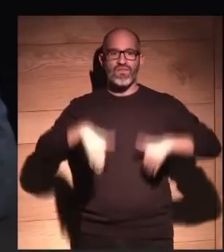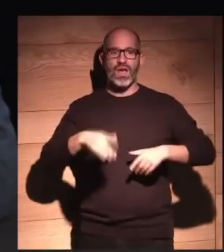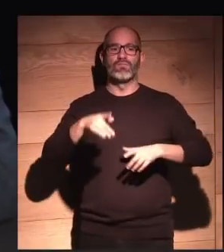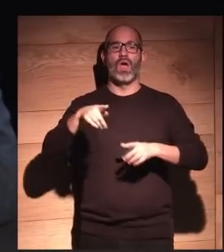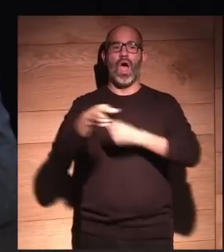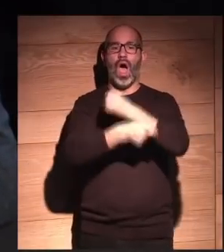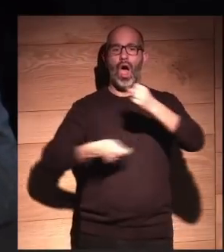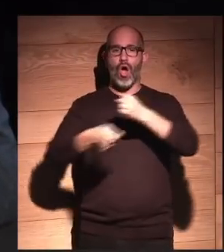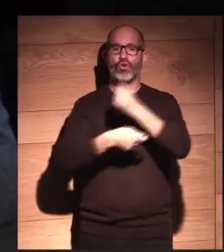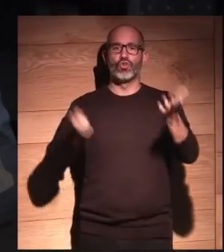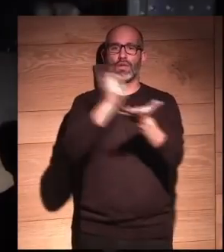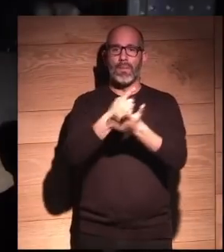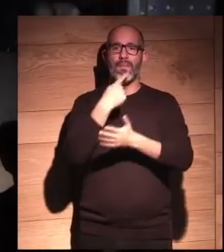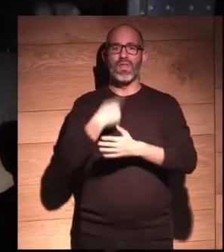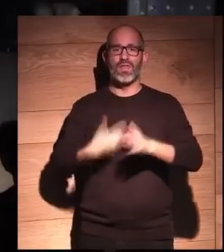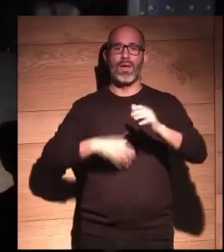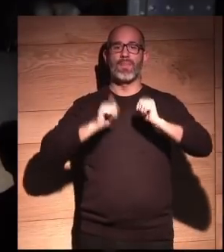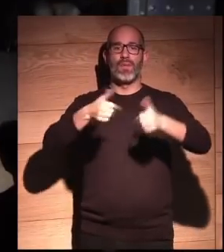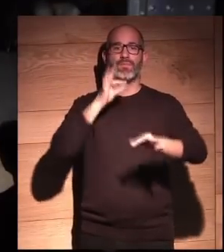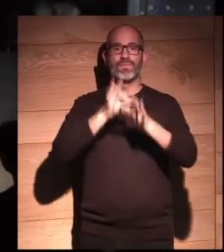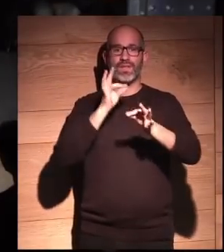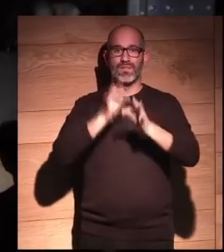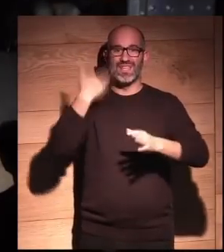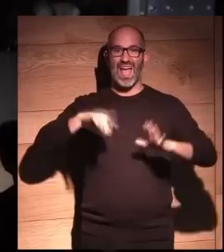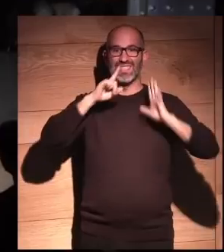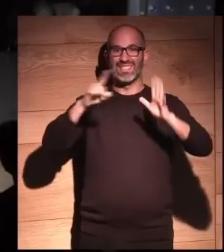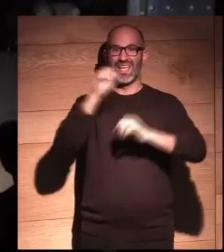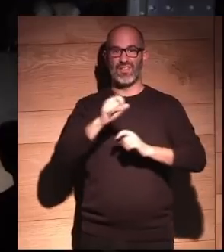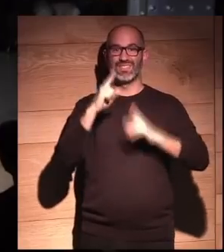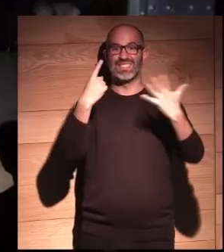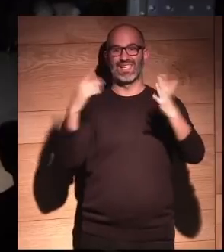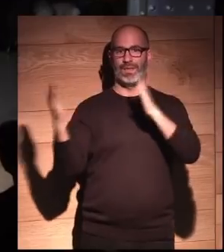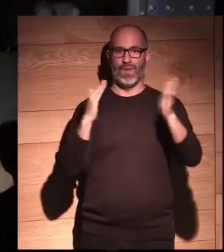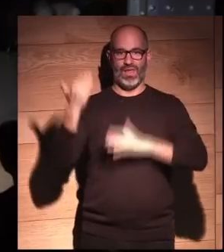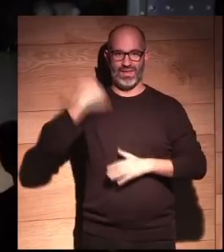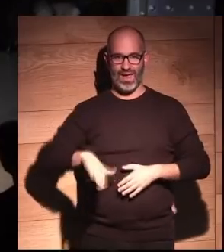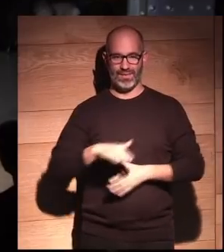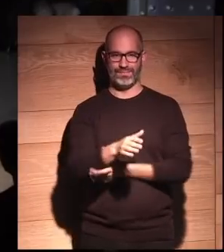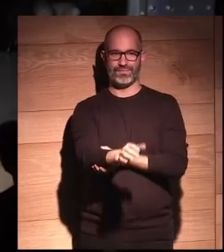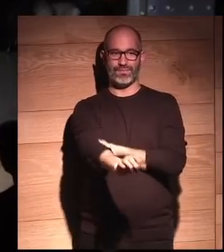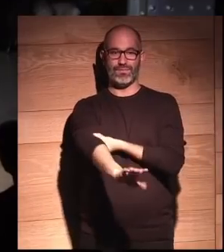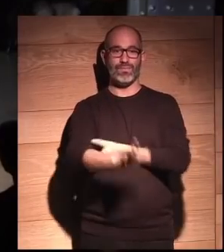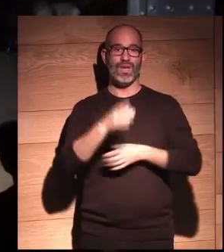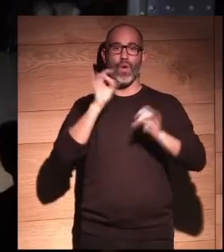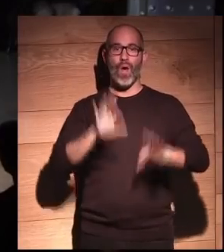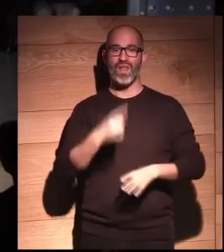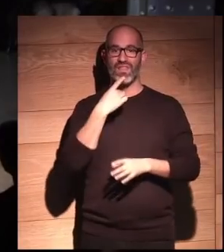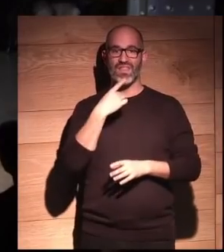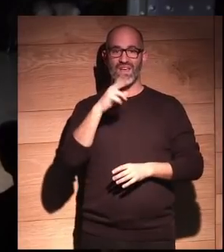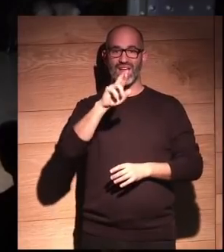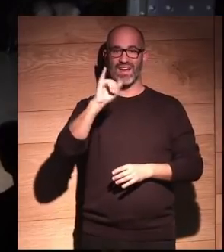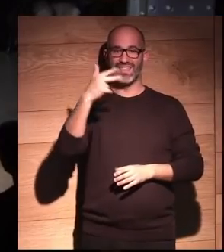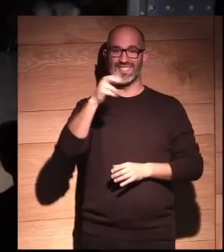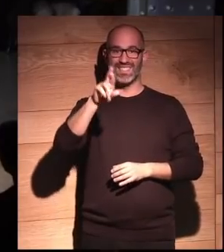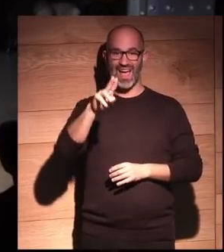vuelve a llamar, pues, y empezamos en septiembre. Estoy muy contenta. Y llevamos 6 años, 6 temporadas ya. Como dice Richard, un buen